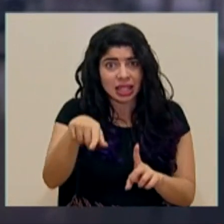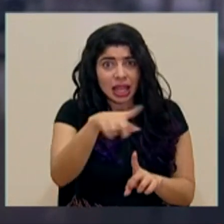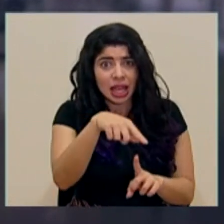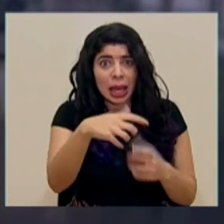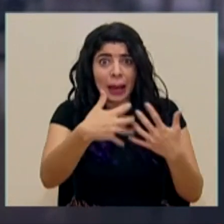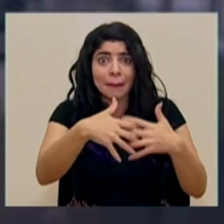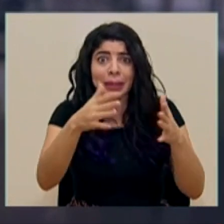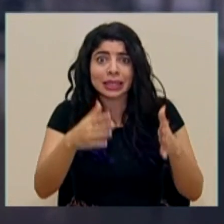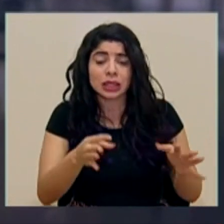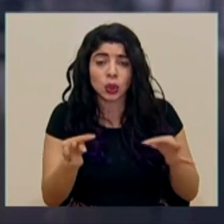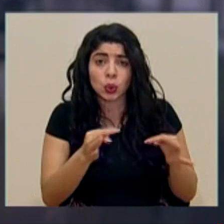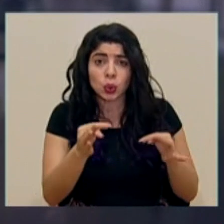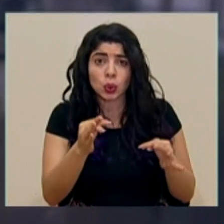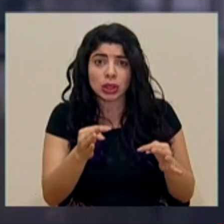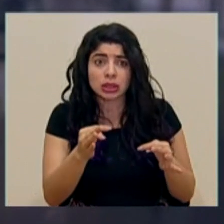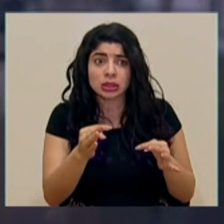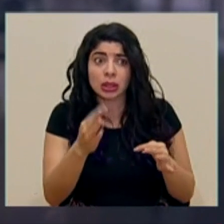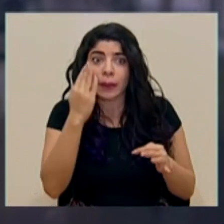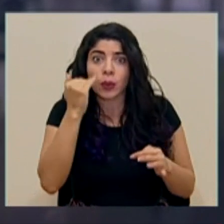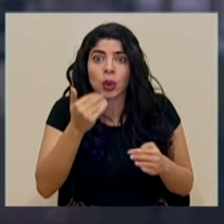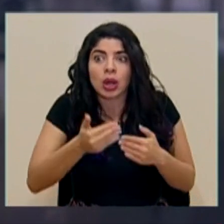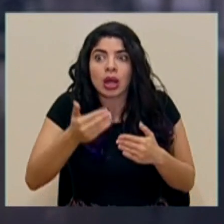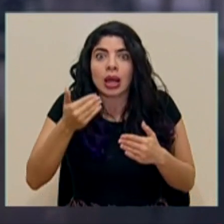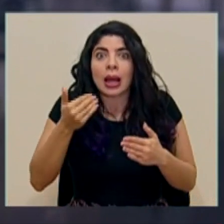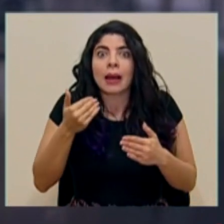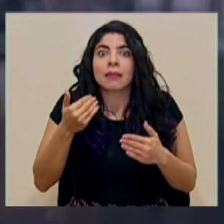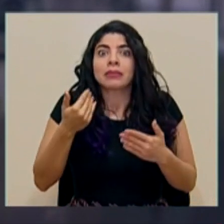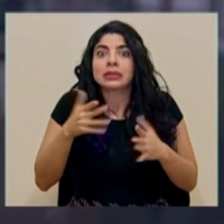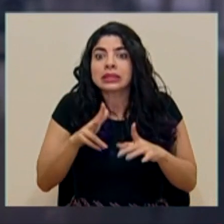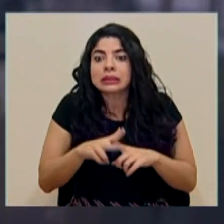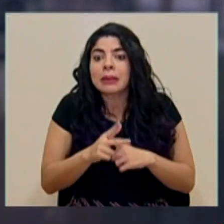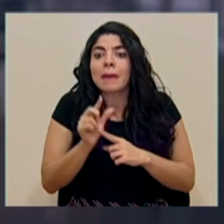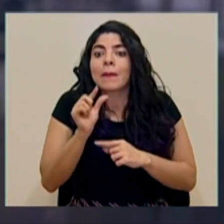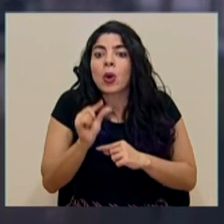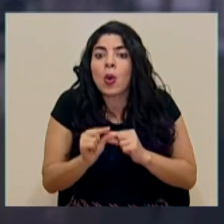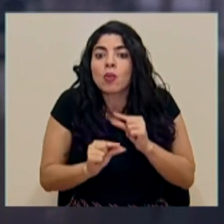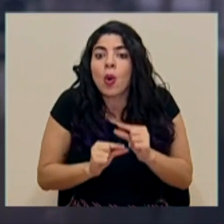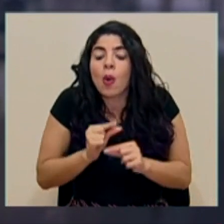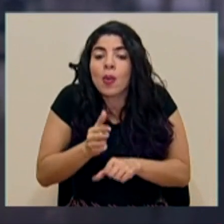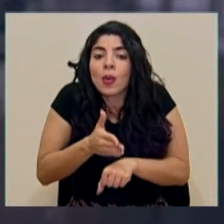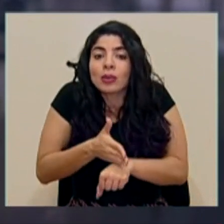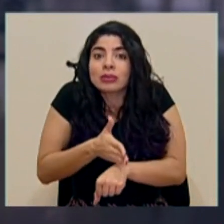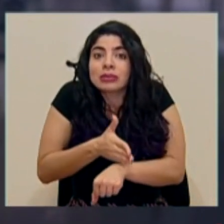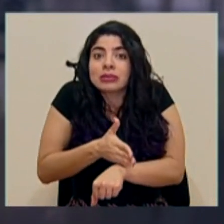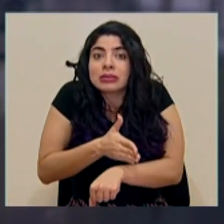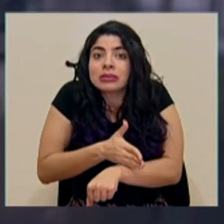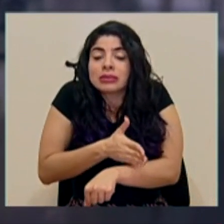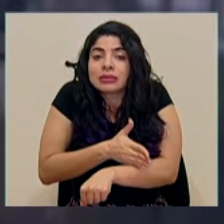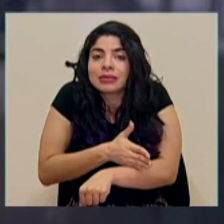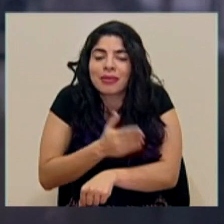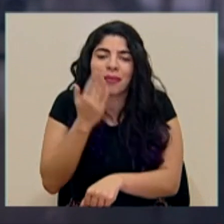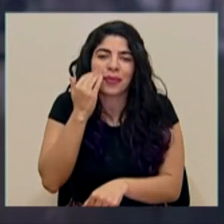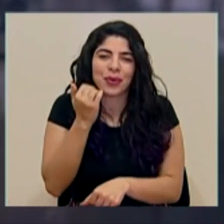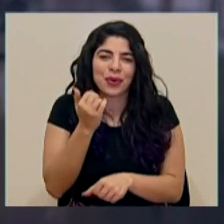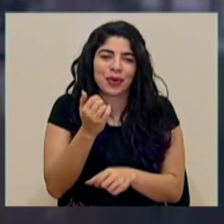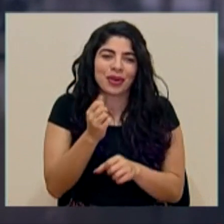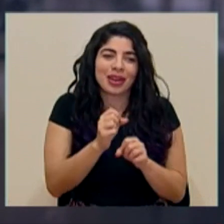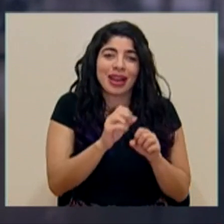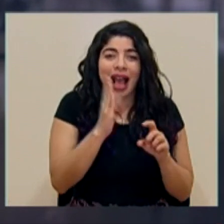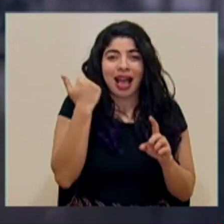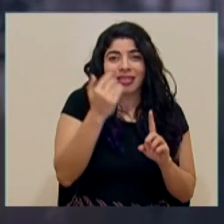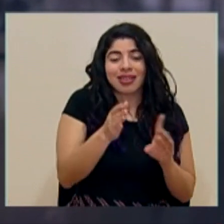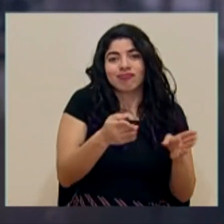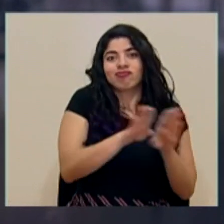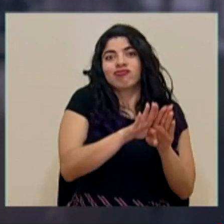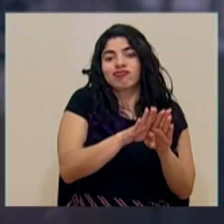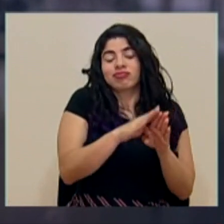a los empresarios turísticos que venían con una primera etapa de recuperación tras el confinamiento